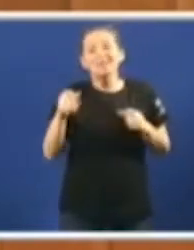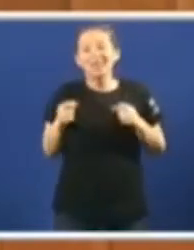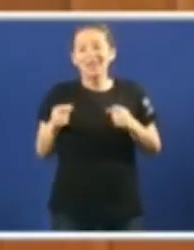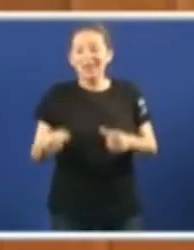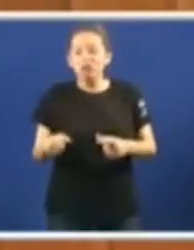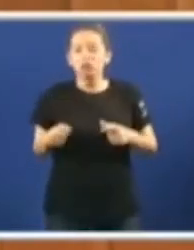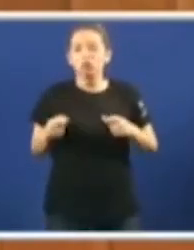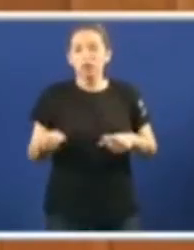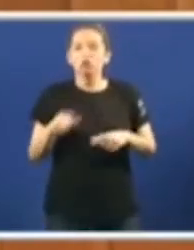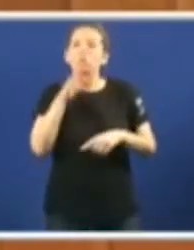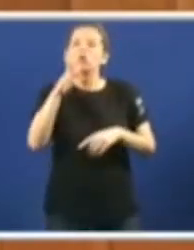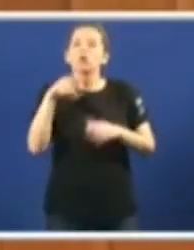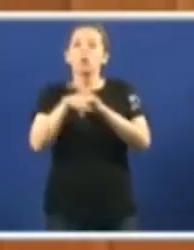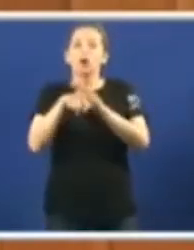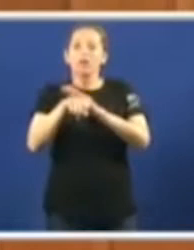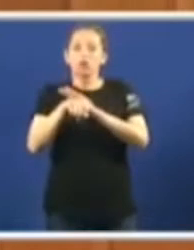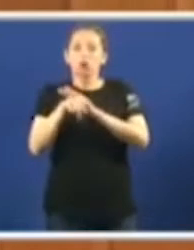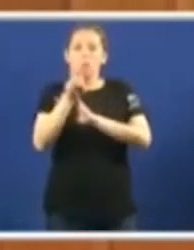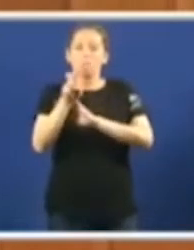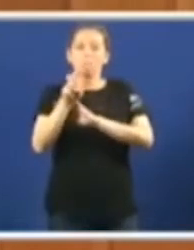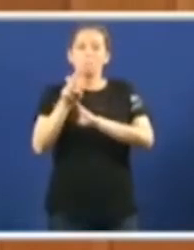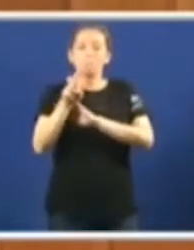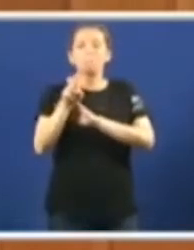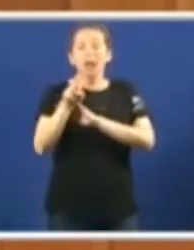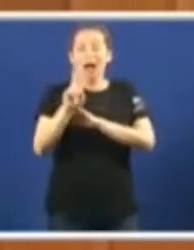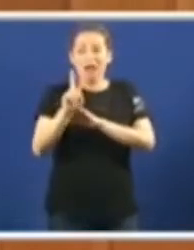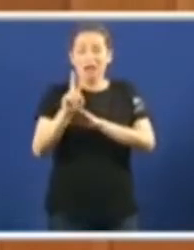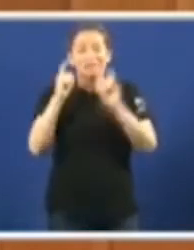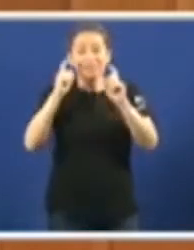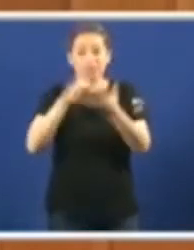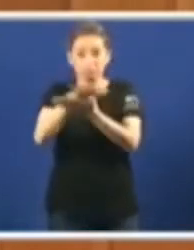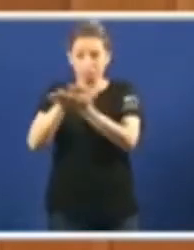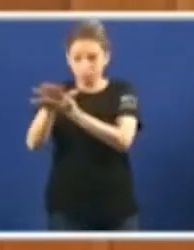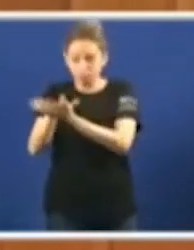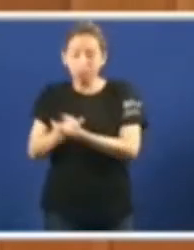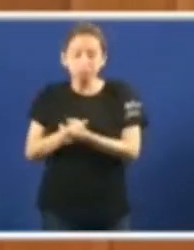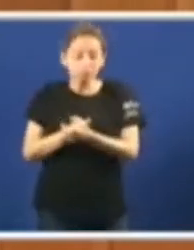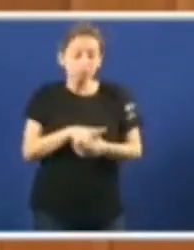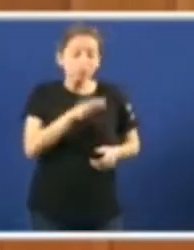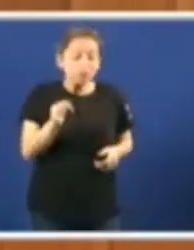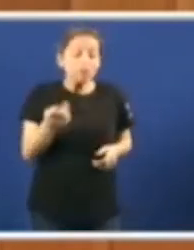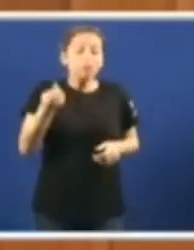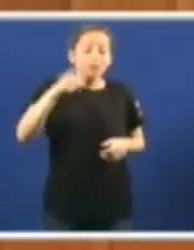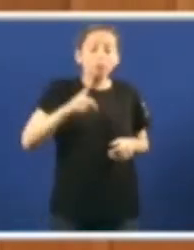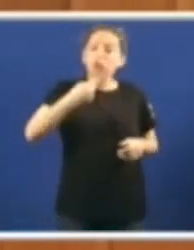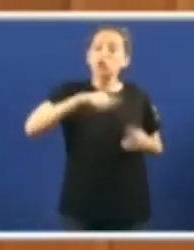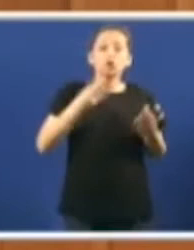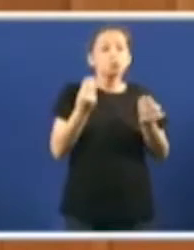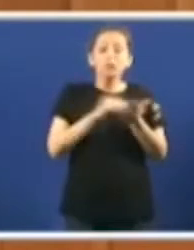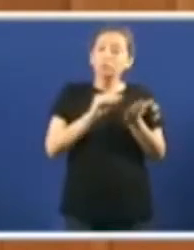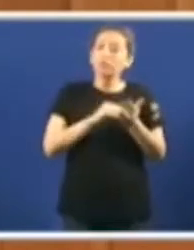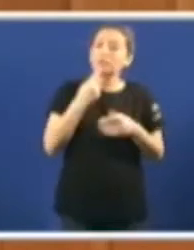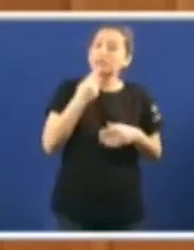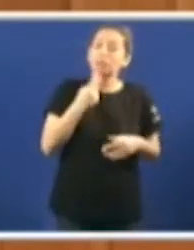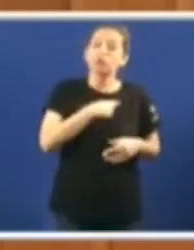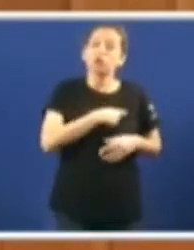xestión desta praga. E, por último, a Comisión de Seguimento ten que funcionar, e levamos repetindo esta cuestión en numerosas ocasións na